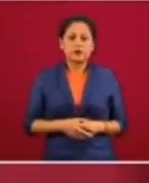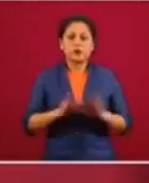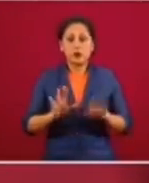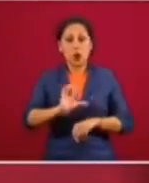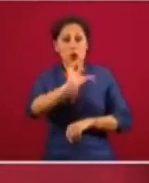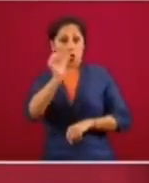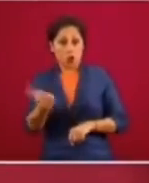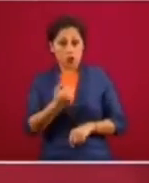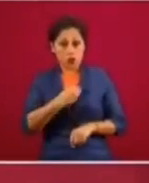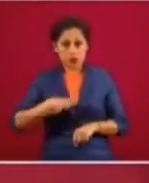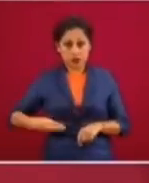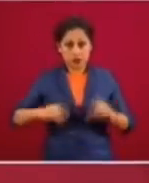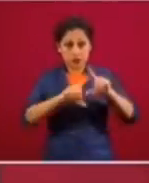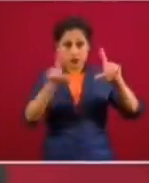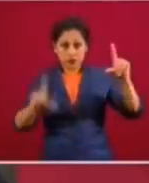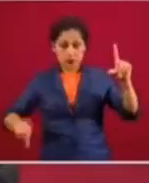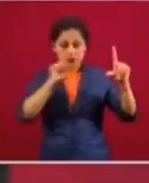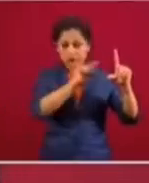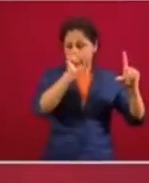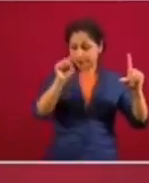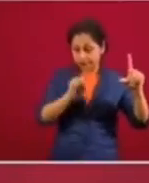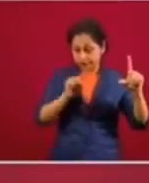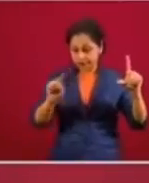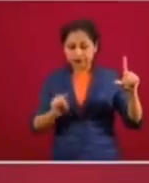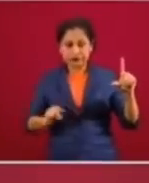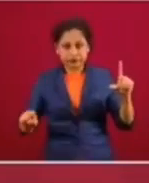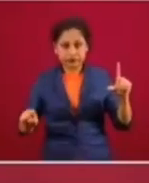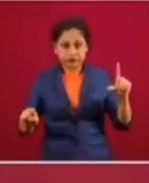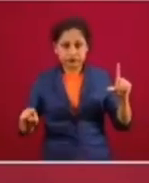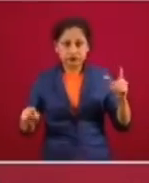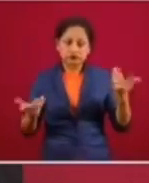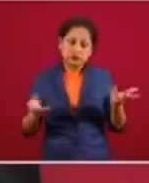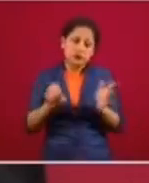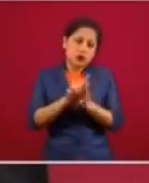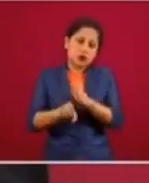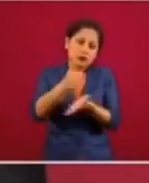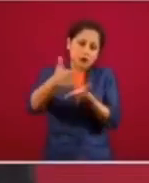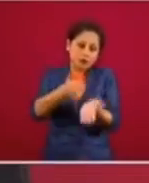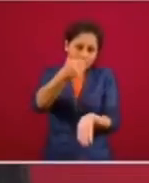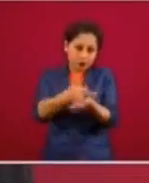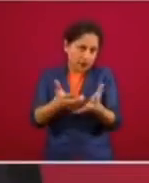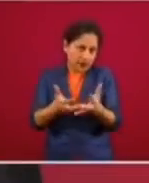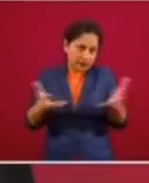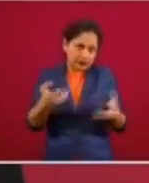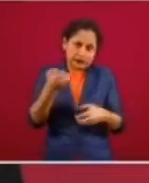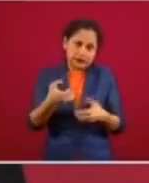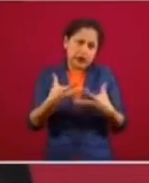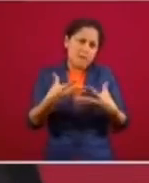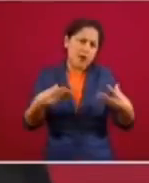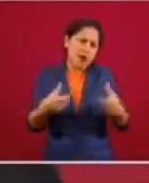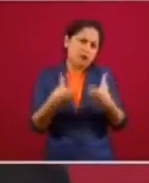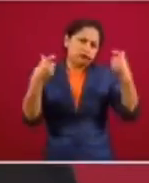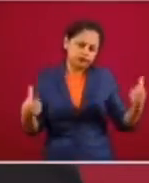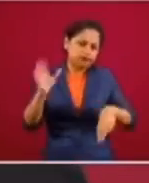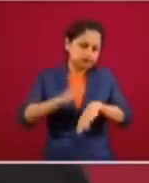país, esto incluye desde luego las grandes ciudades, que son las más afectadas,